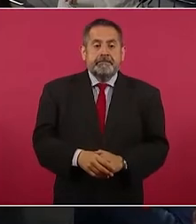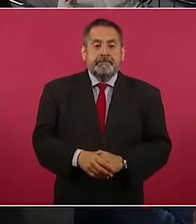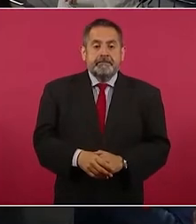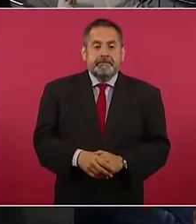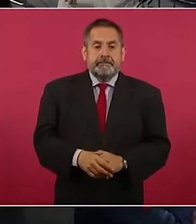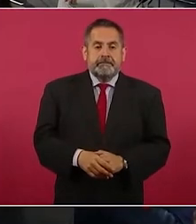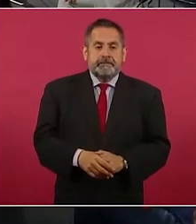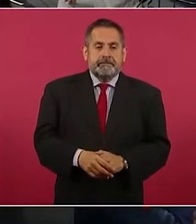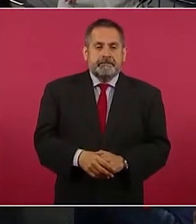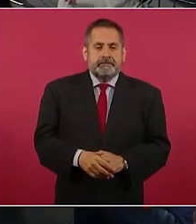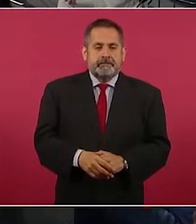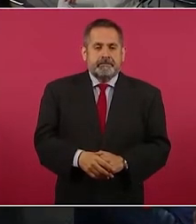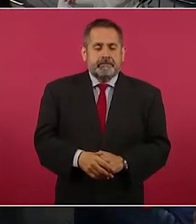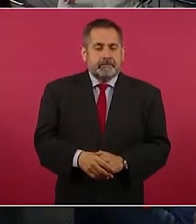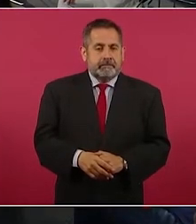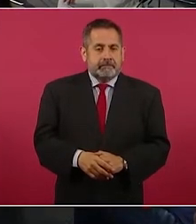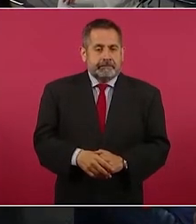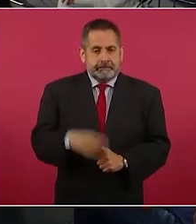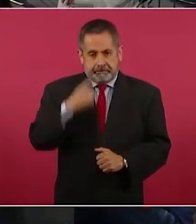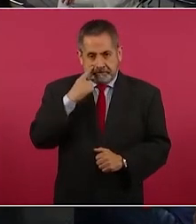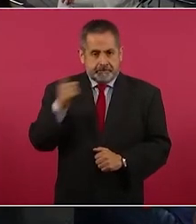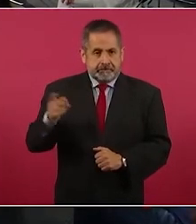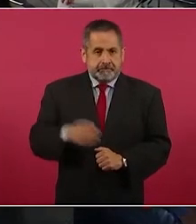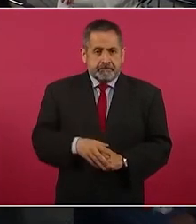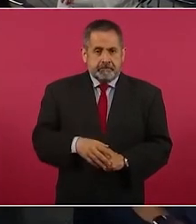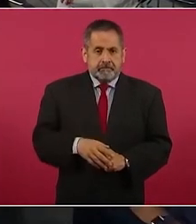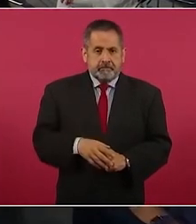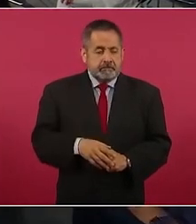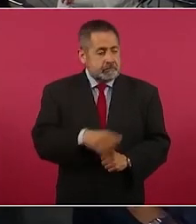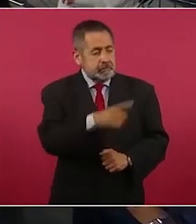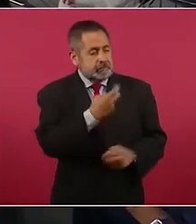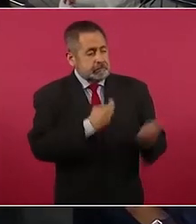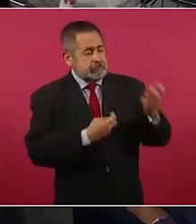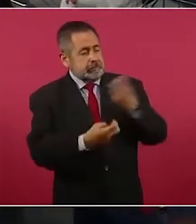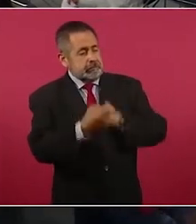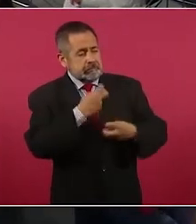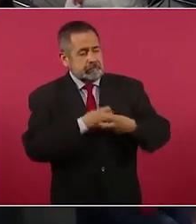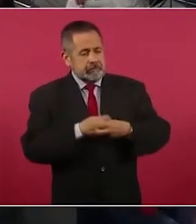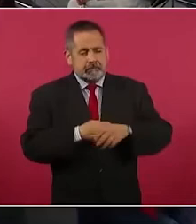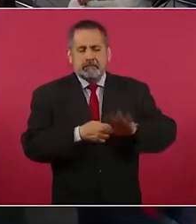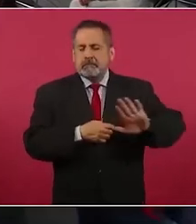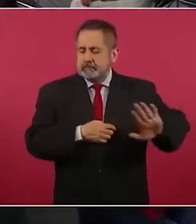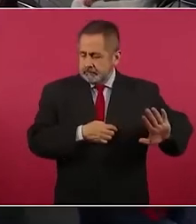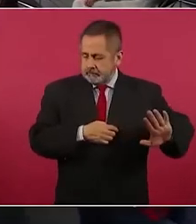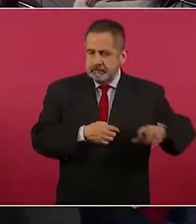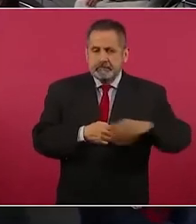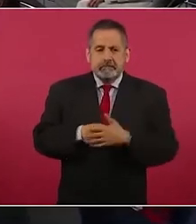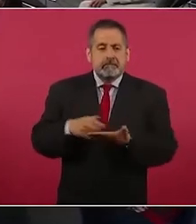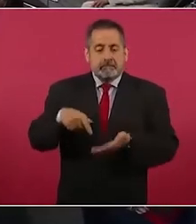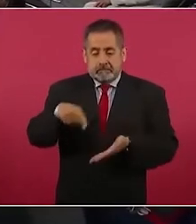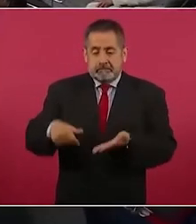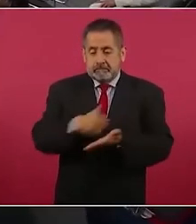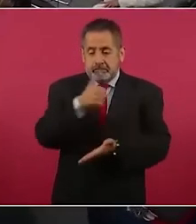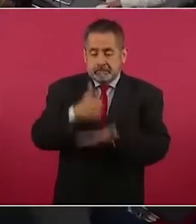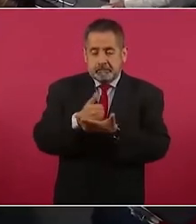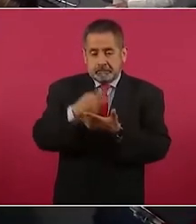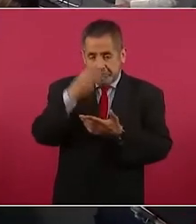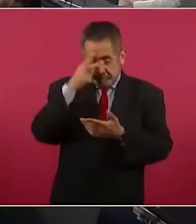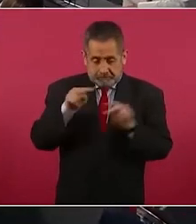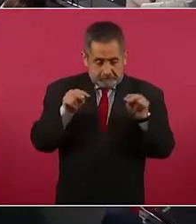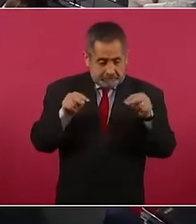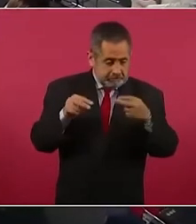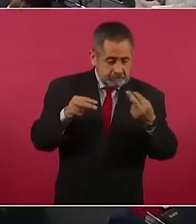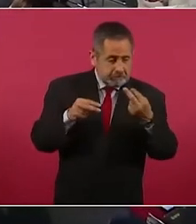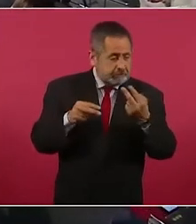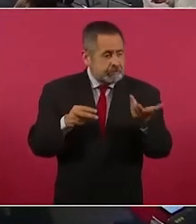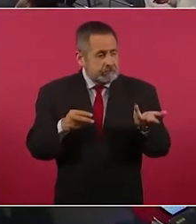Y hay que ponerla para que, como es tanto bombardeo, si se vive aquí en la Ciudad de México, ¿no?, y se ve en el carro y se